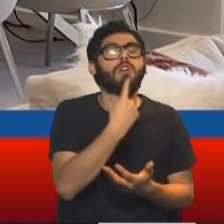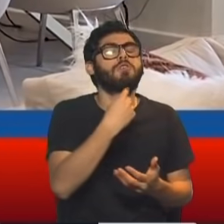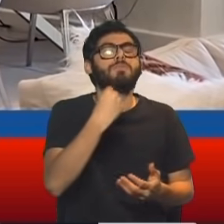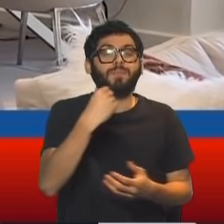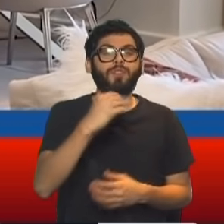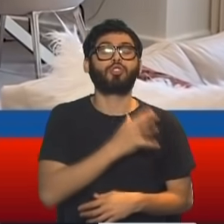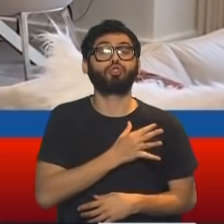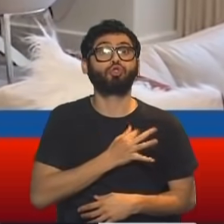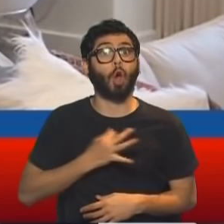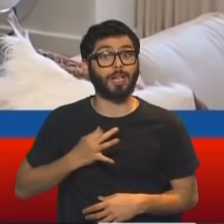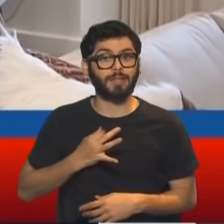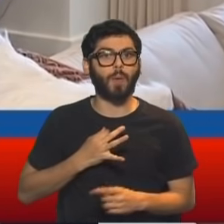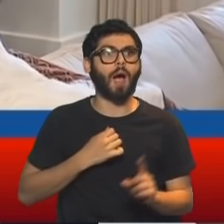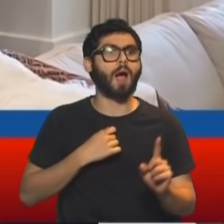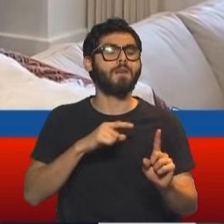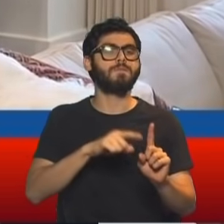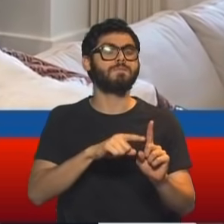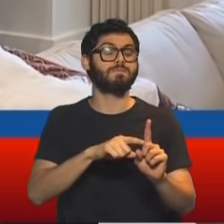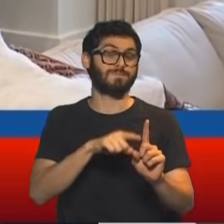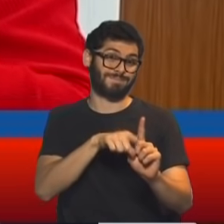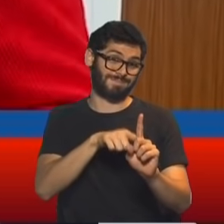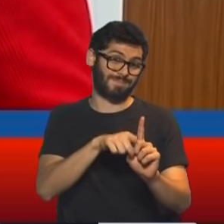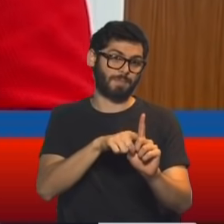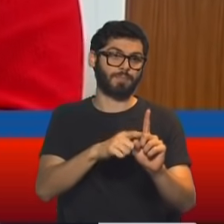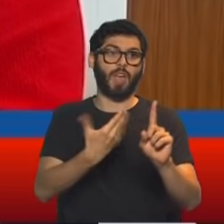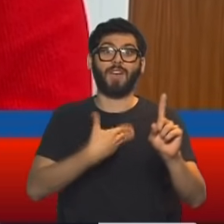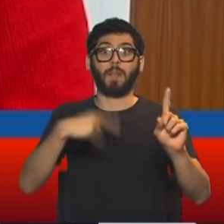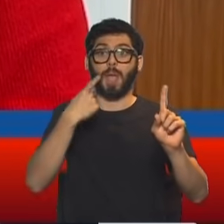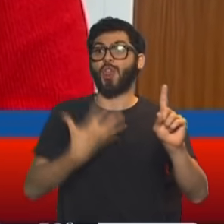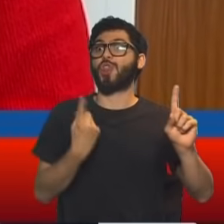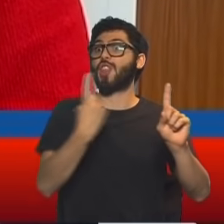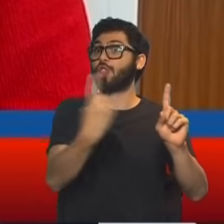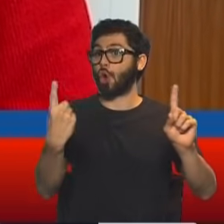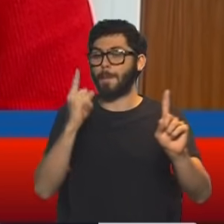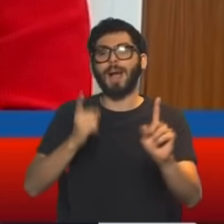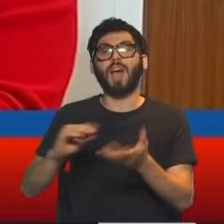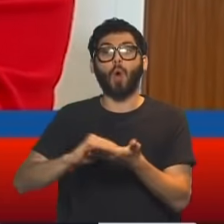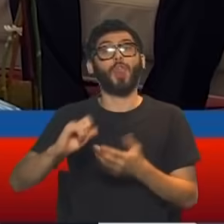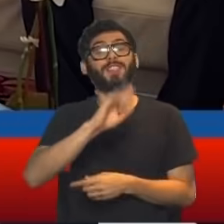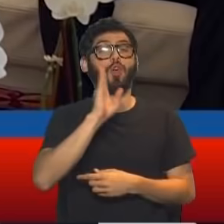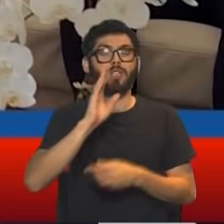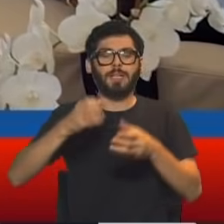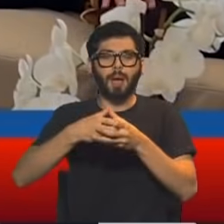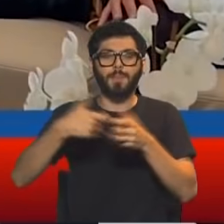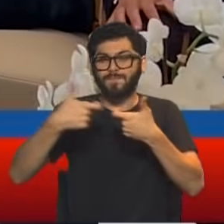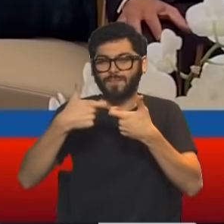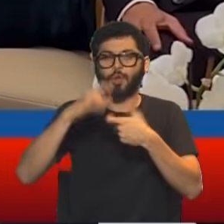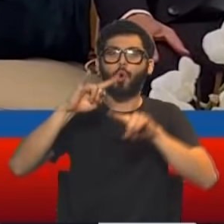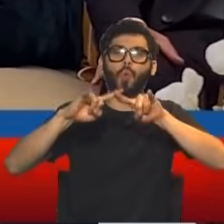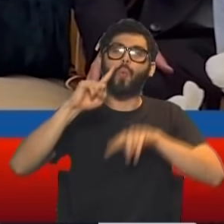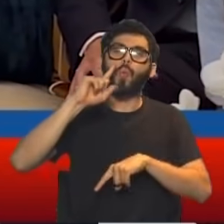Kristalina Georgieva estaba siendo investigada tanto por el directorio del fondo como por una firma de abogados estadounidenses que se llama Wilmer Hay,